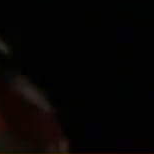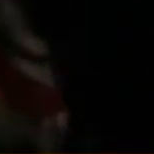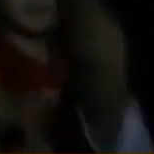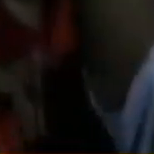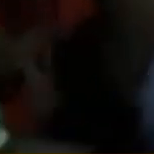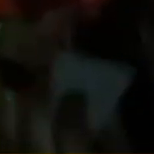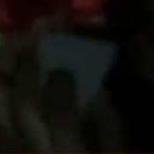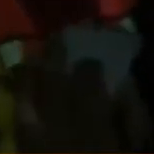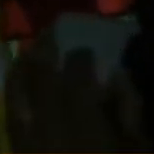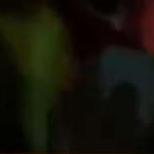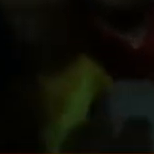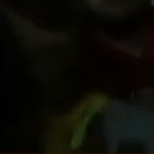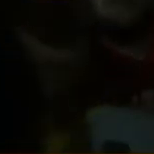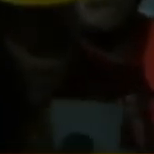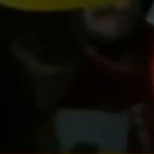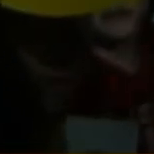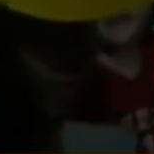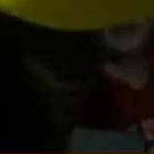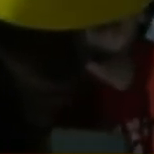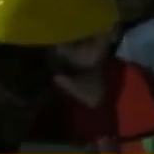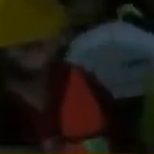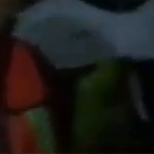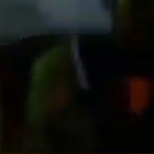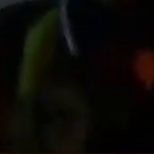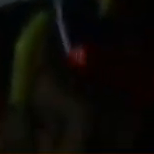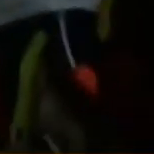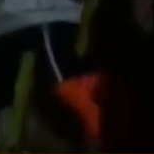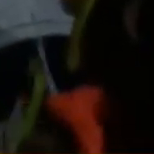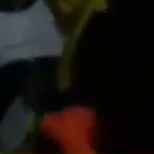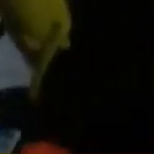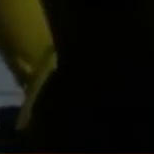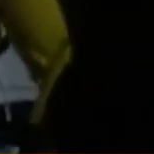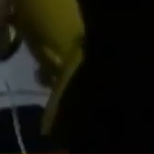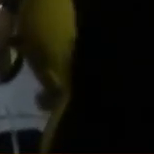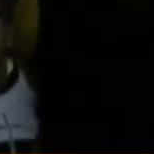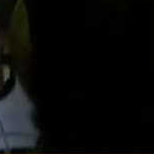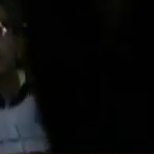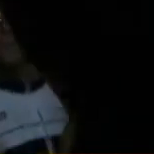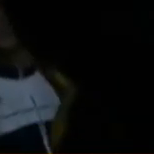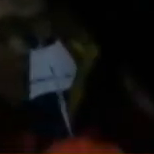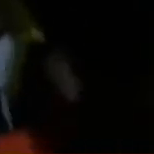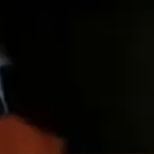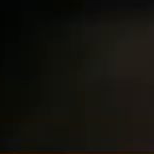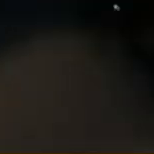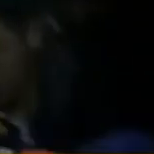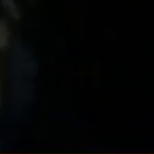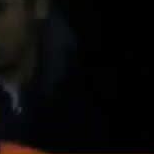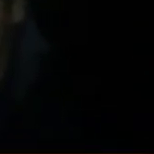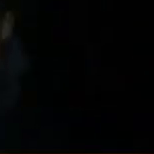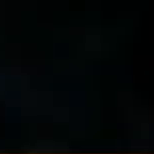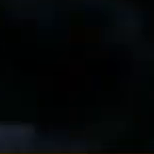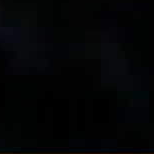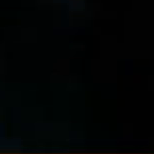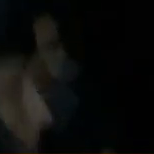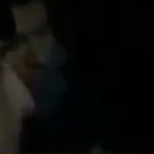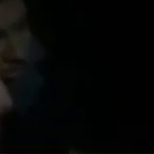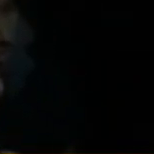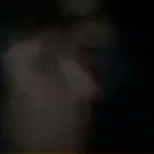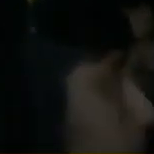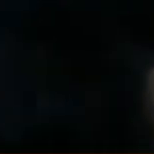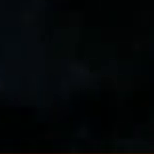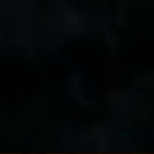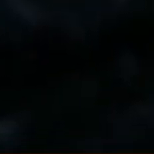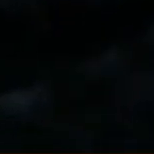de la Dirección General de Atención a la Comunidad abandonara el recinto, argumentando falta de transparencia en el destino de